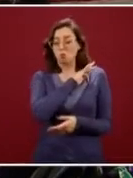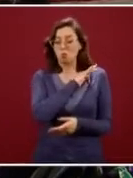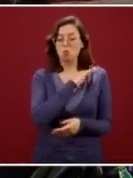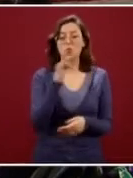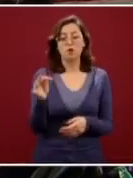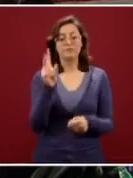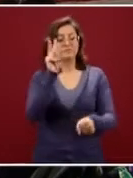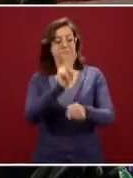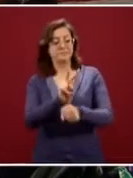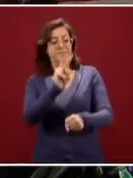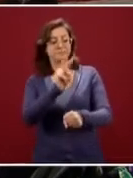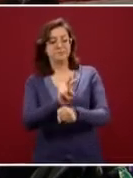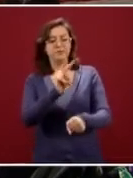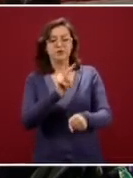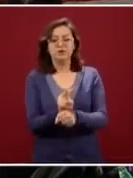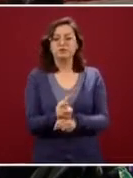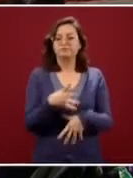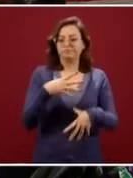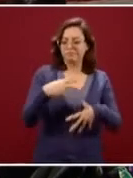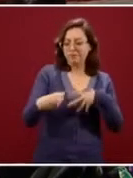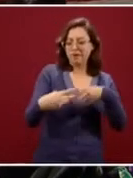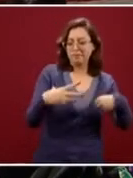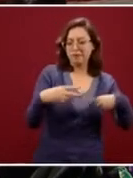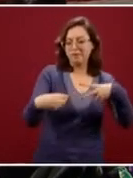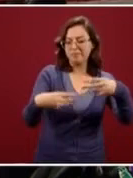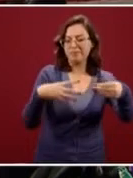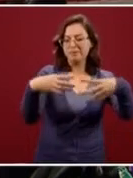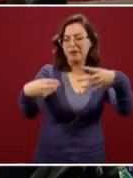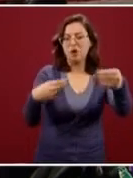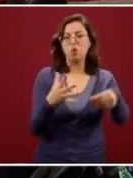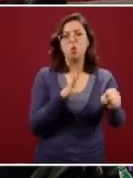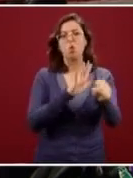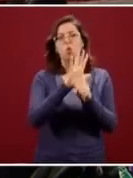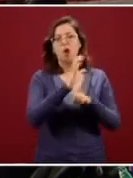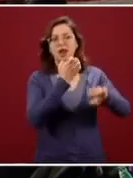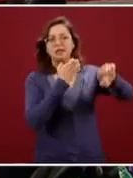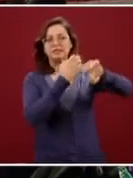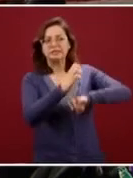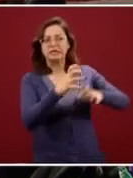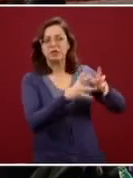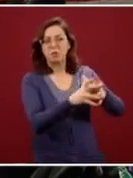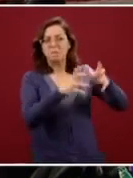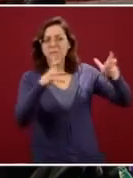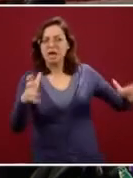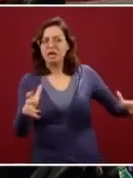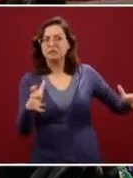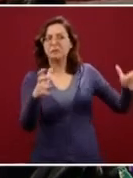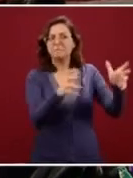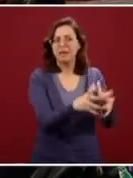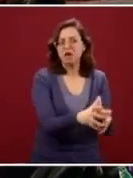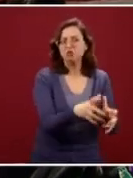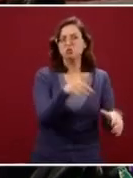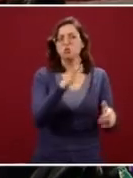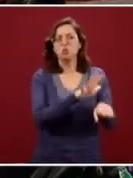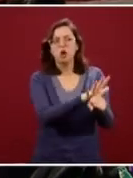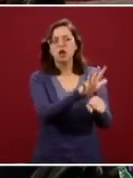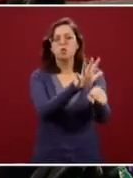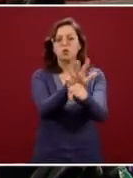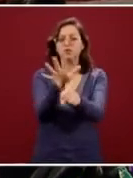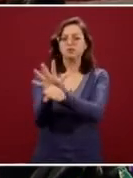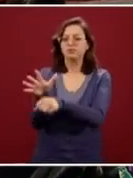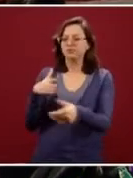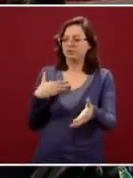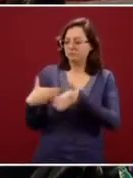un seguimiento a la transmisión, y es decir, en qué estados empezamos a ver más o menos carga de enfermedad, porque además va a